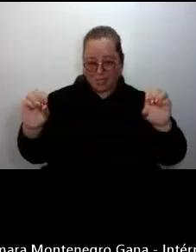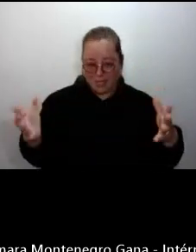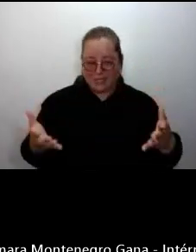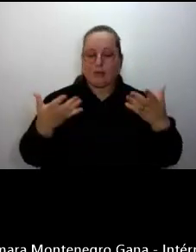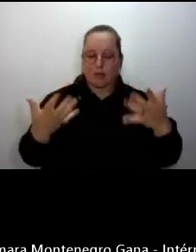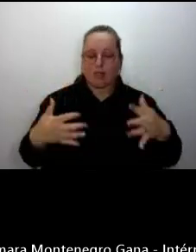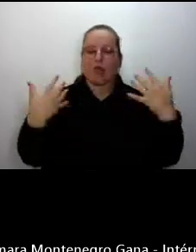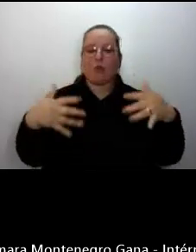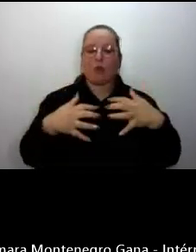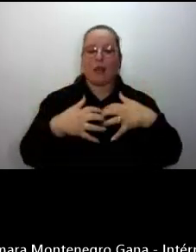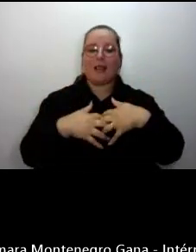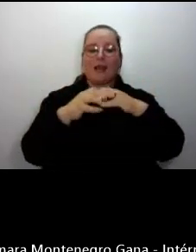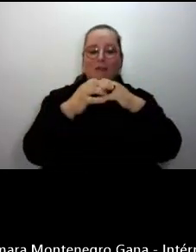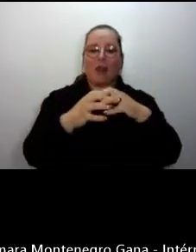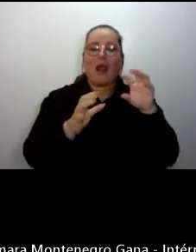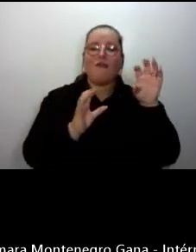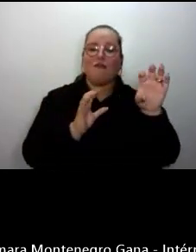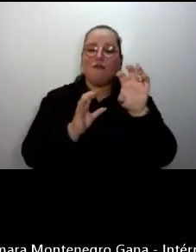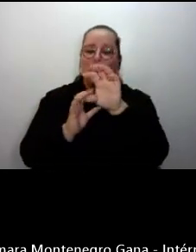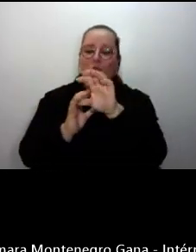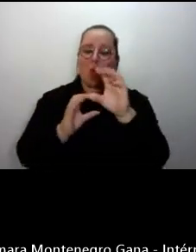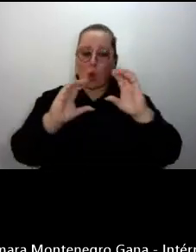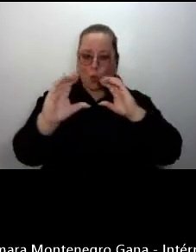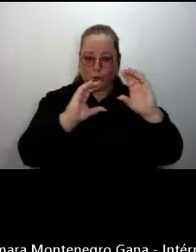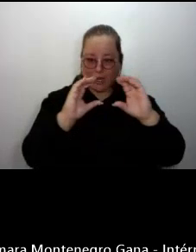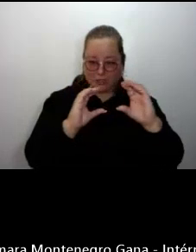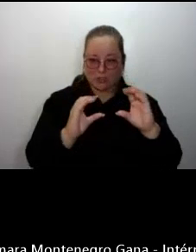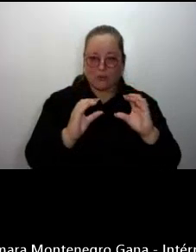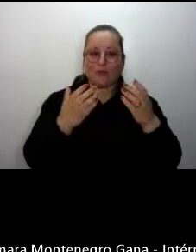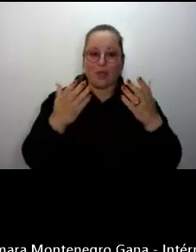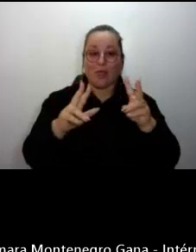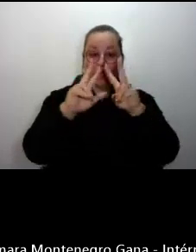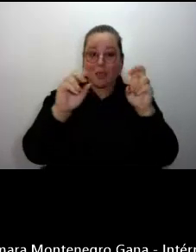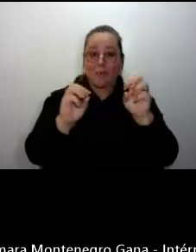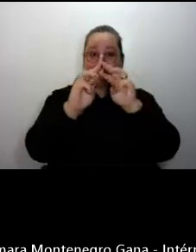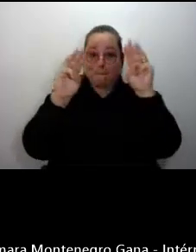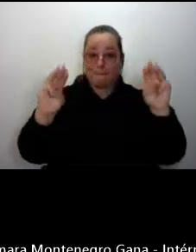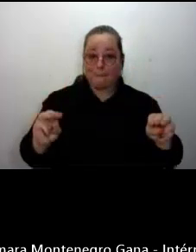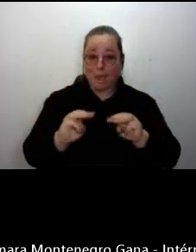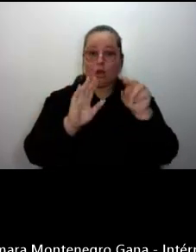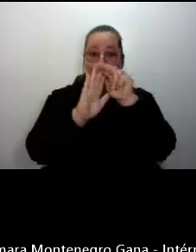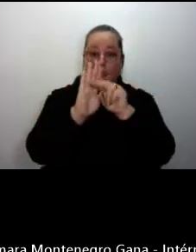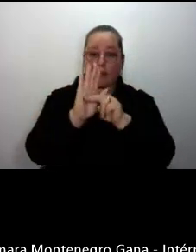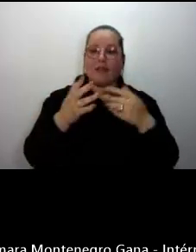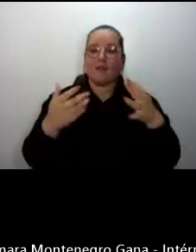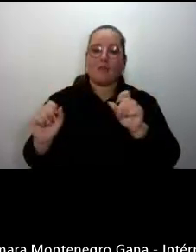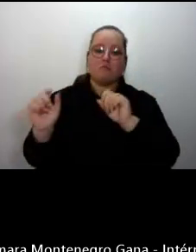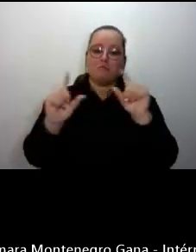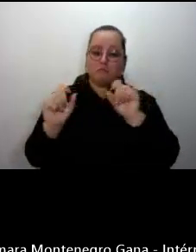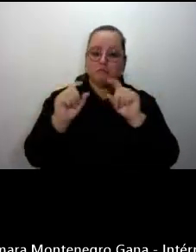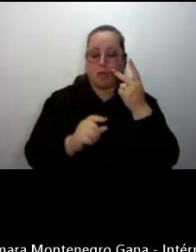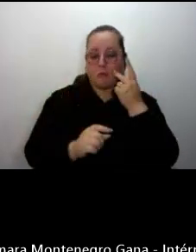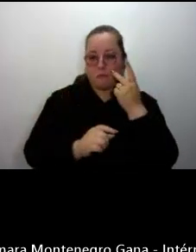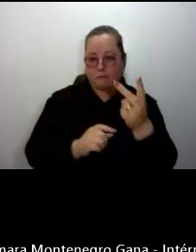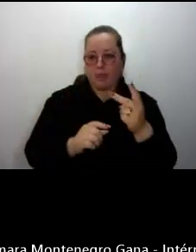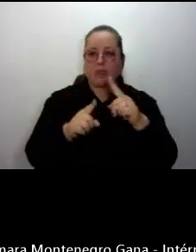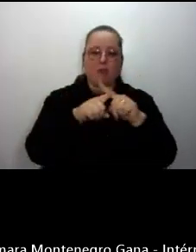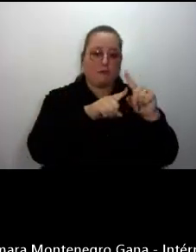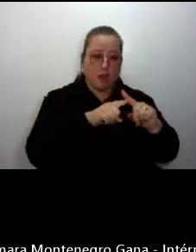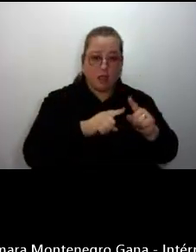reforzar este flujograma de comunicación. Con respecto al marco normativo, esta diapositiva ya la hemos presentado en varios